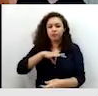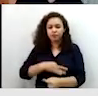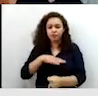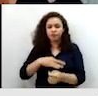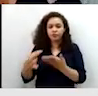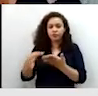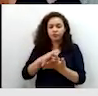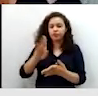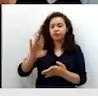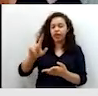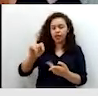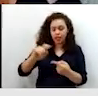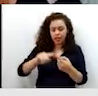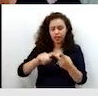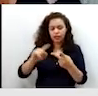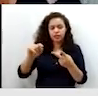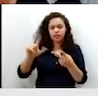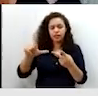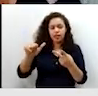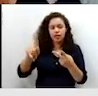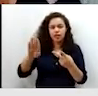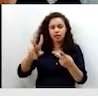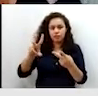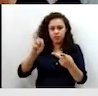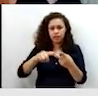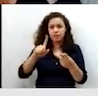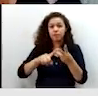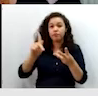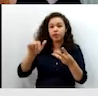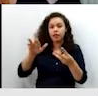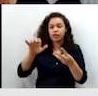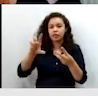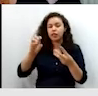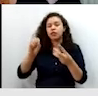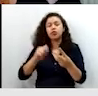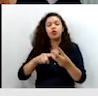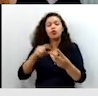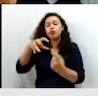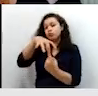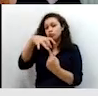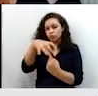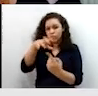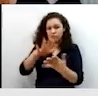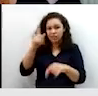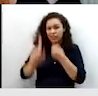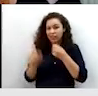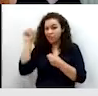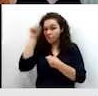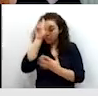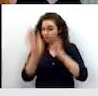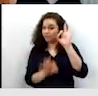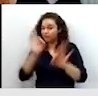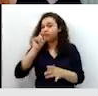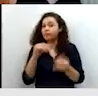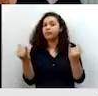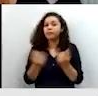larvas, parásitos, inclusive puede ser por hongos, que son de las enfermedades mucho más difíciles de tratar. También tenemos la intoxicación